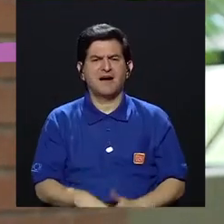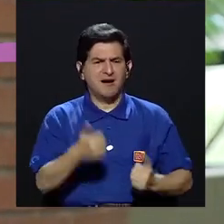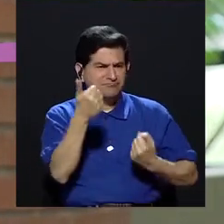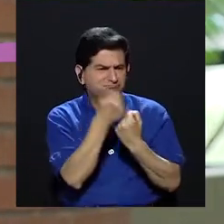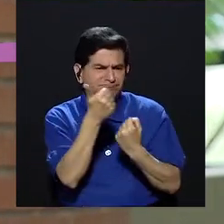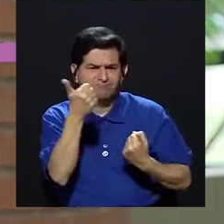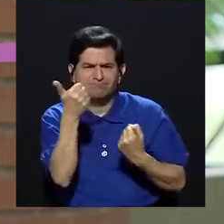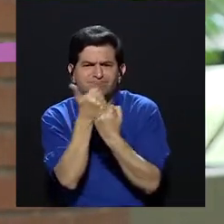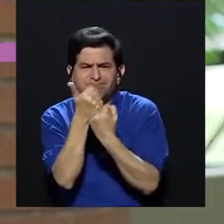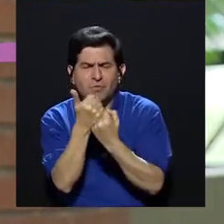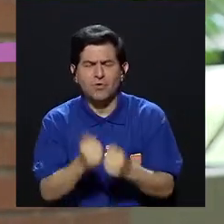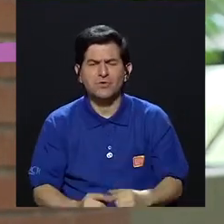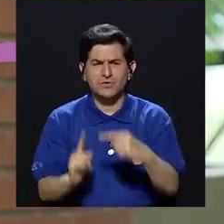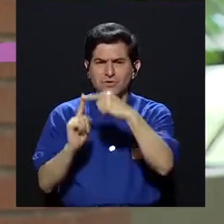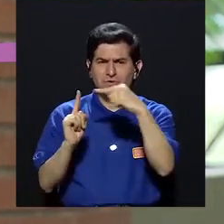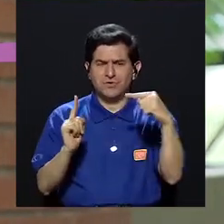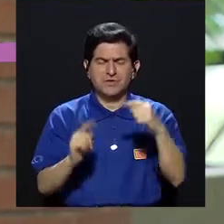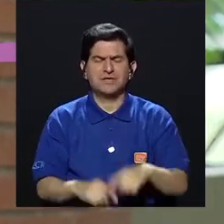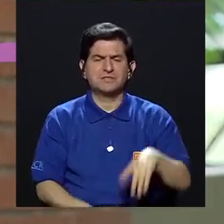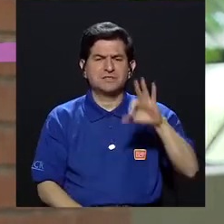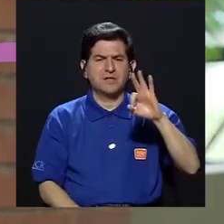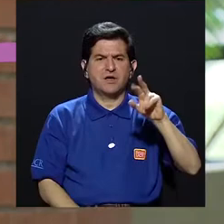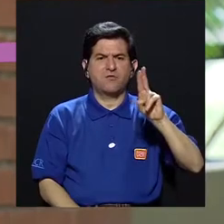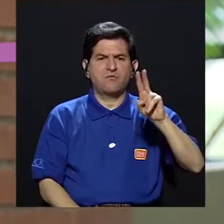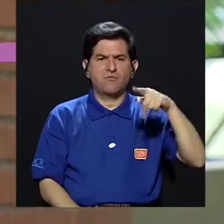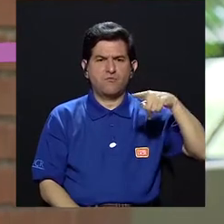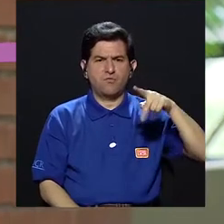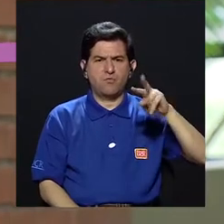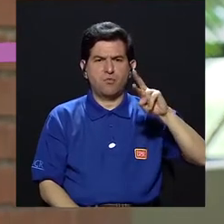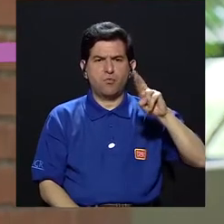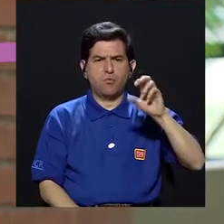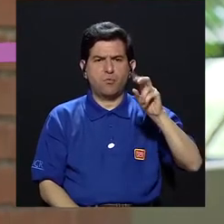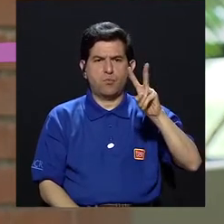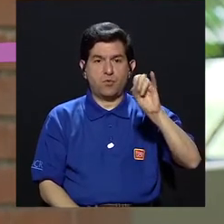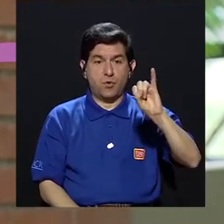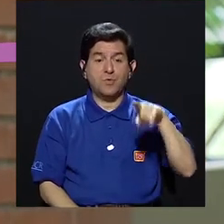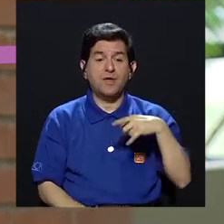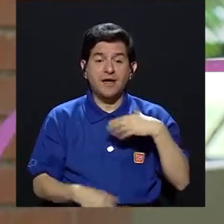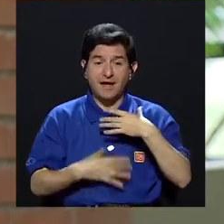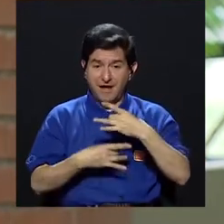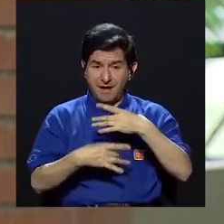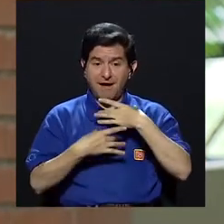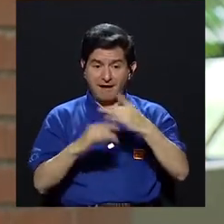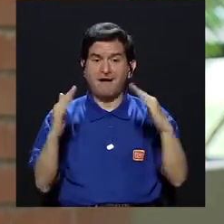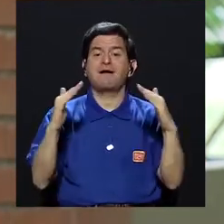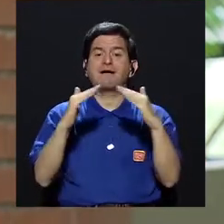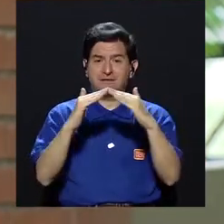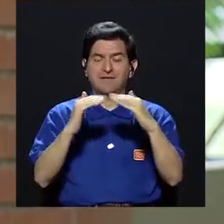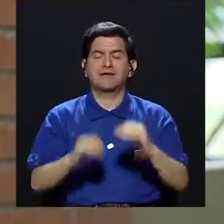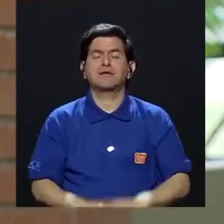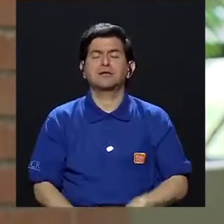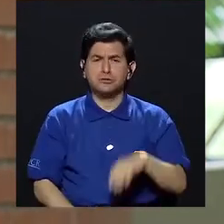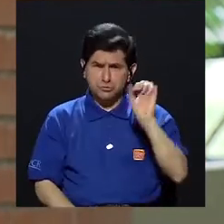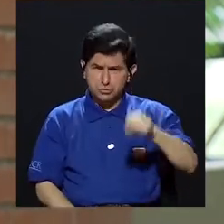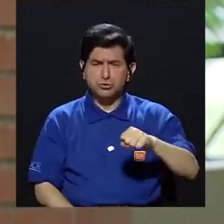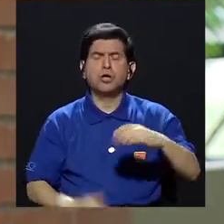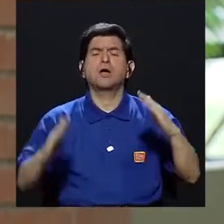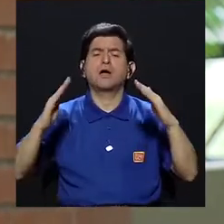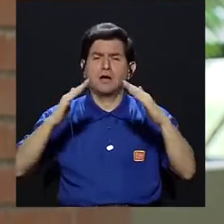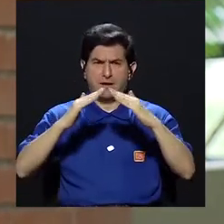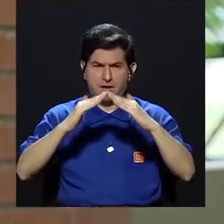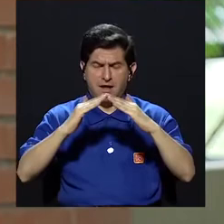buscar apoyo de parte de FUPROVI es porque les interesa la casa, ¿verdad? Y es cierto, porque la